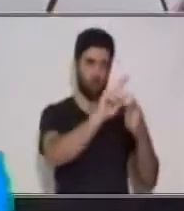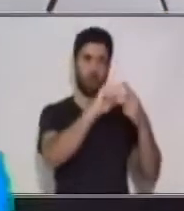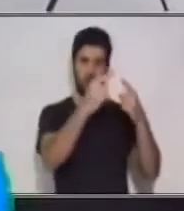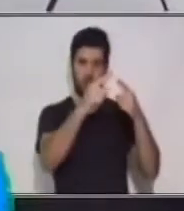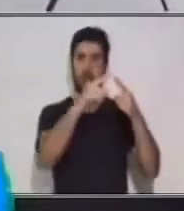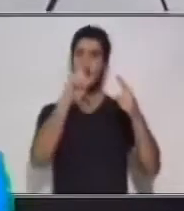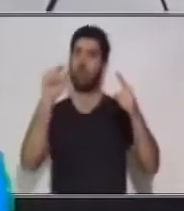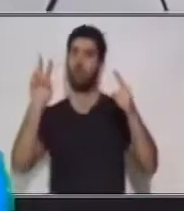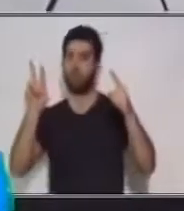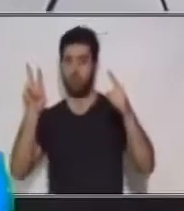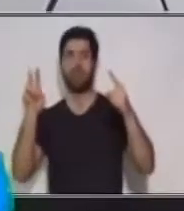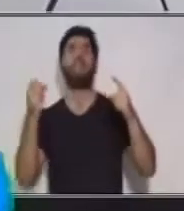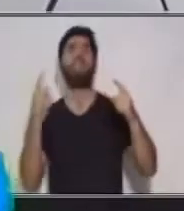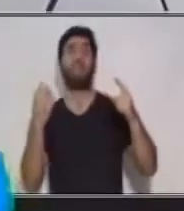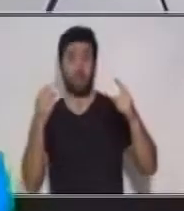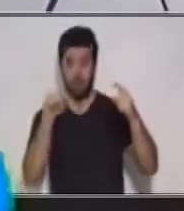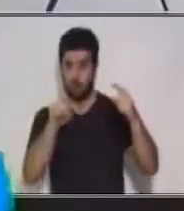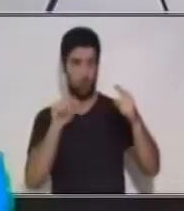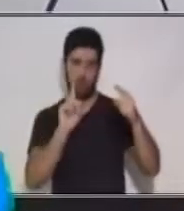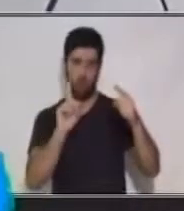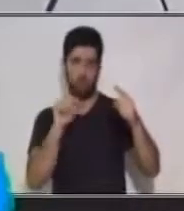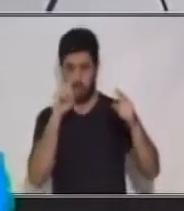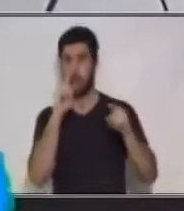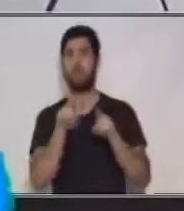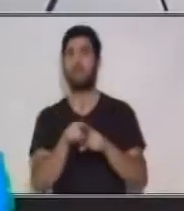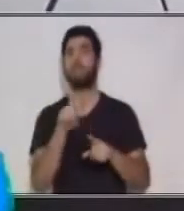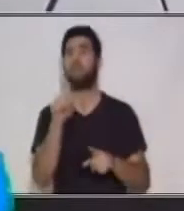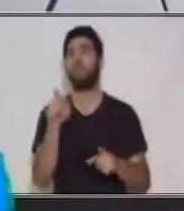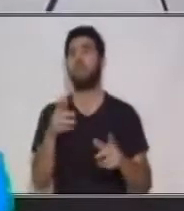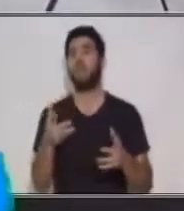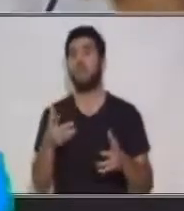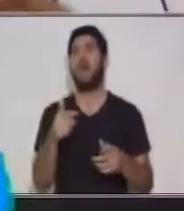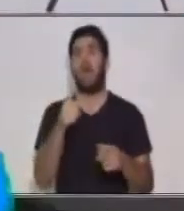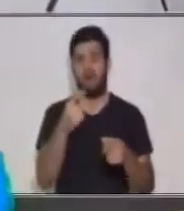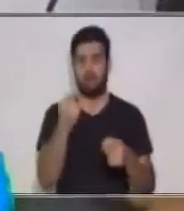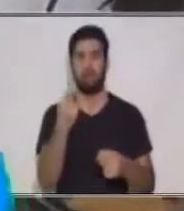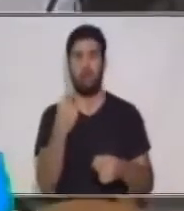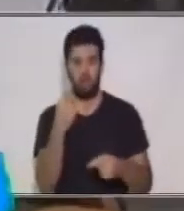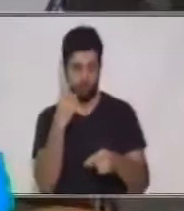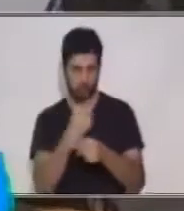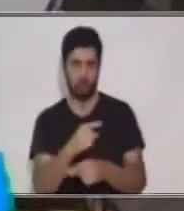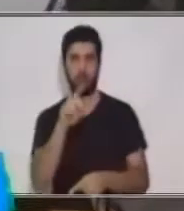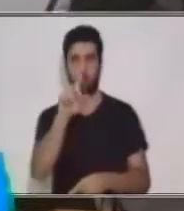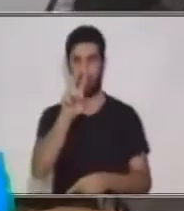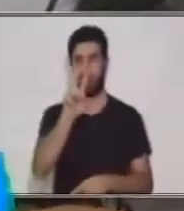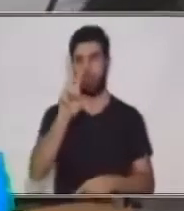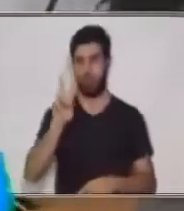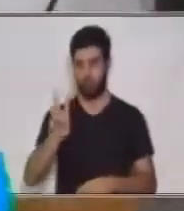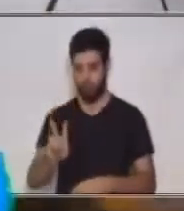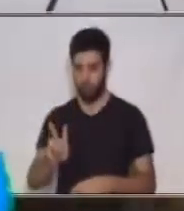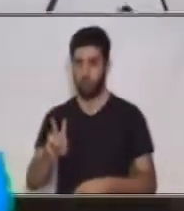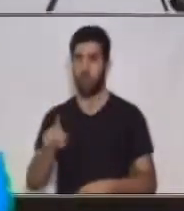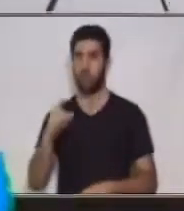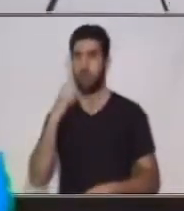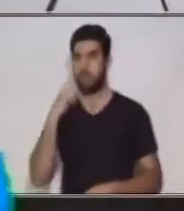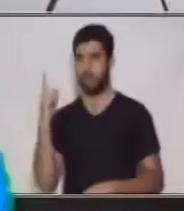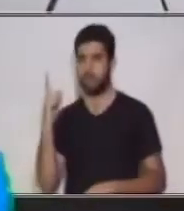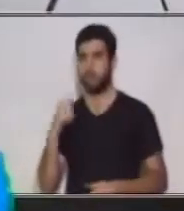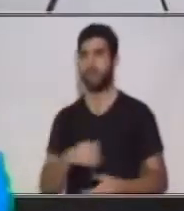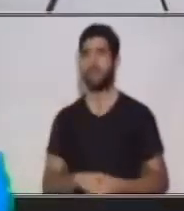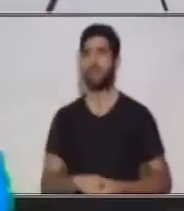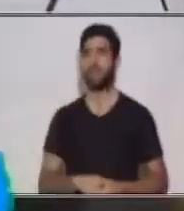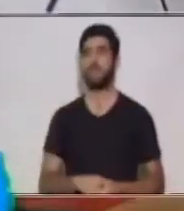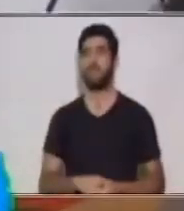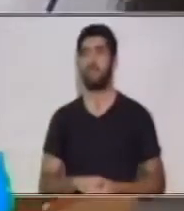suma de todos los lados, ¿qué nos falta? Nos falta el último número 2, nos falta el último lado.